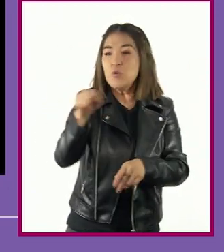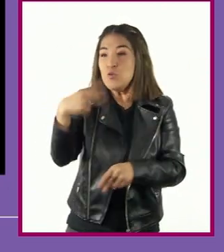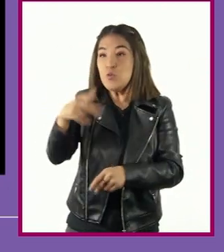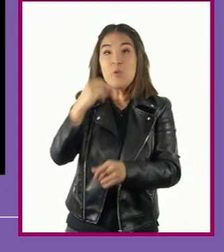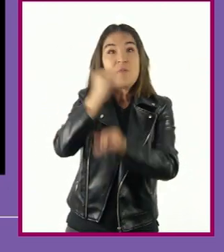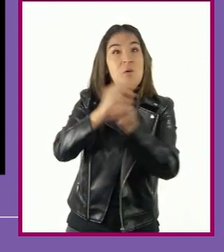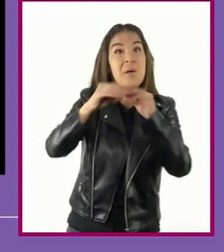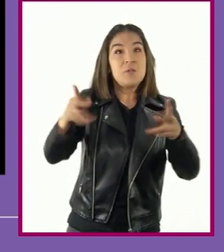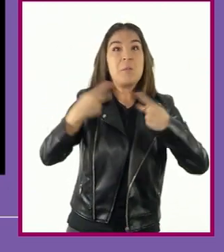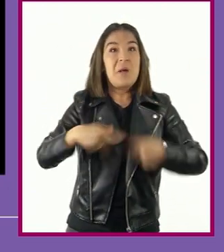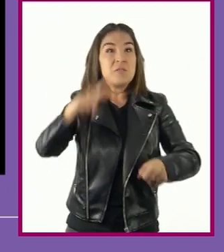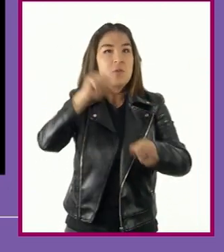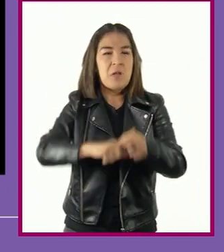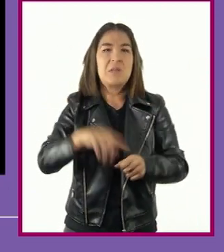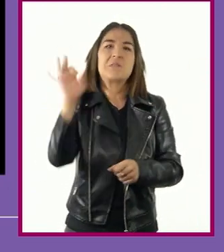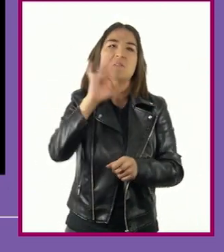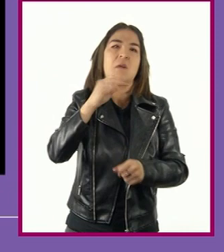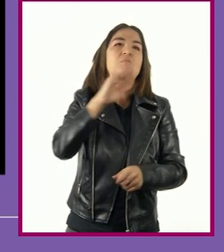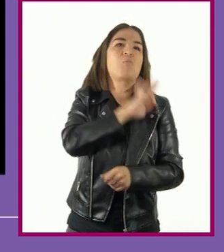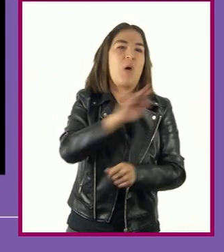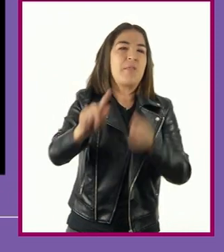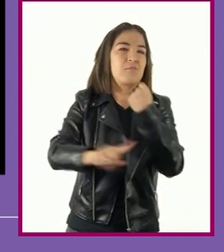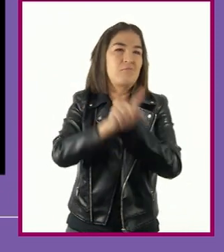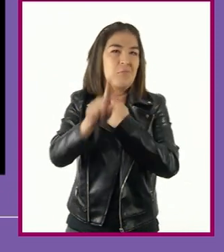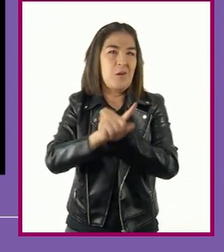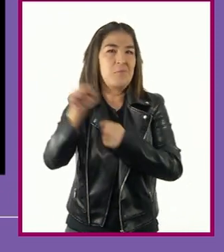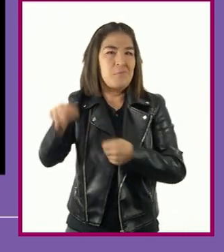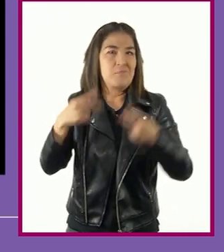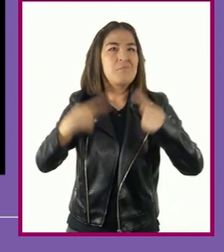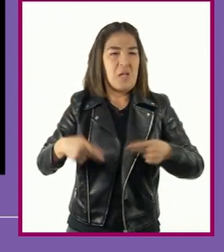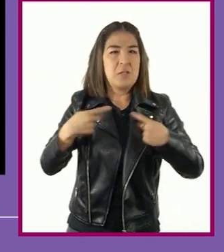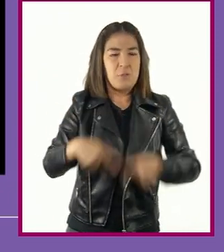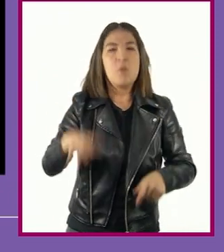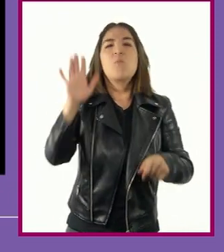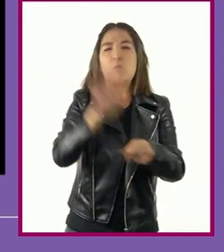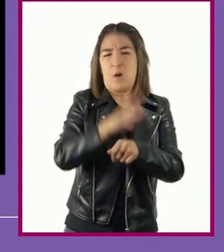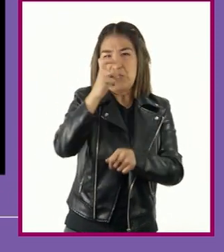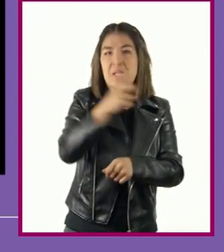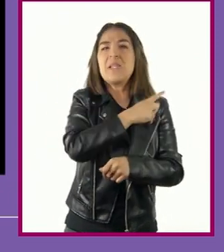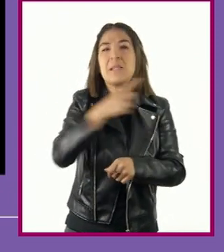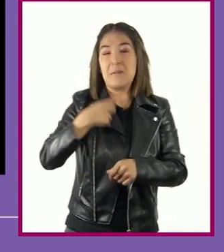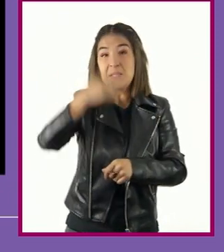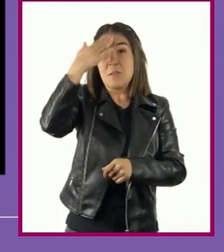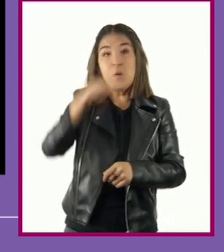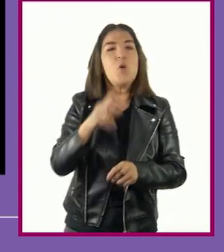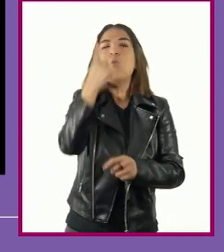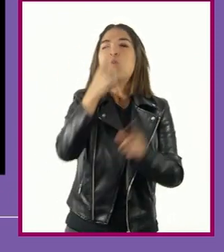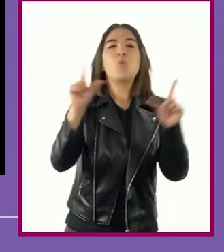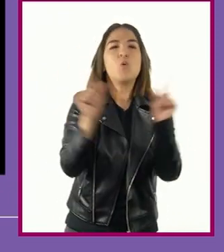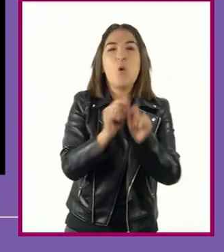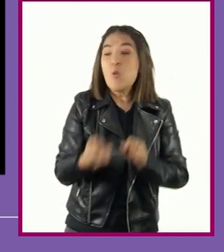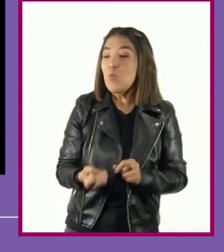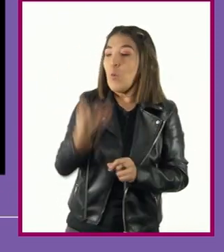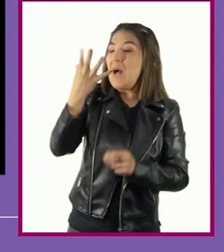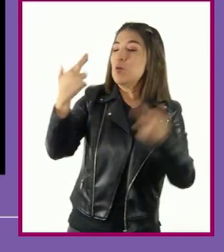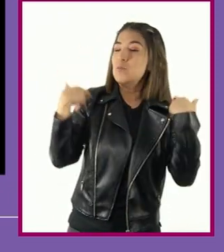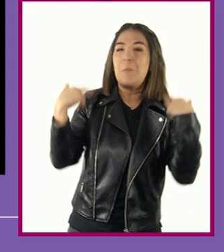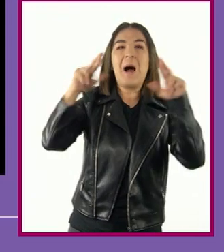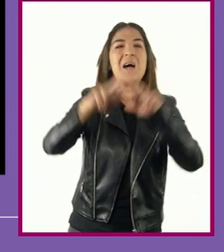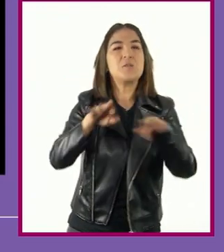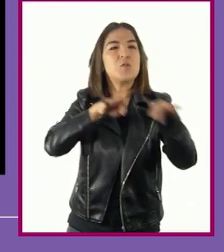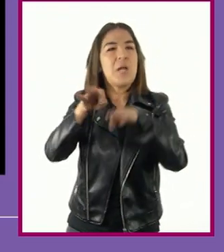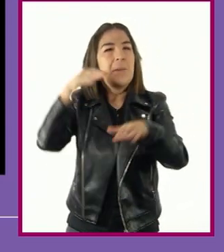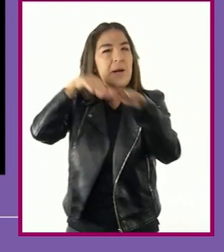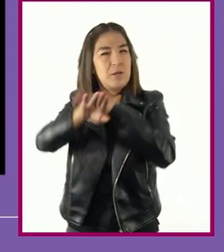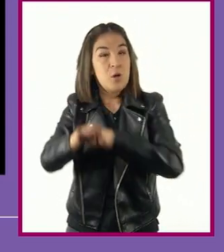las personas. Así que posiblemente conviene saber cuántos profesores laboran ahí, cuántos